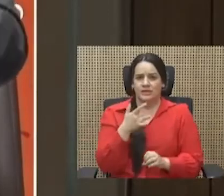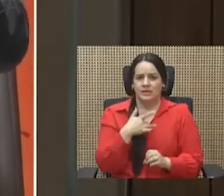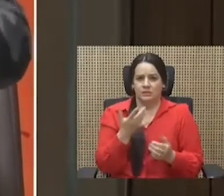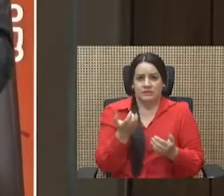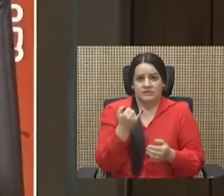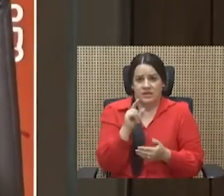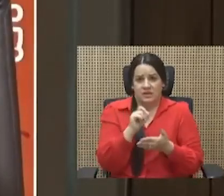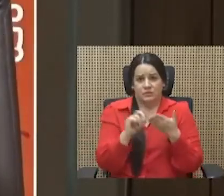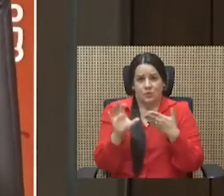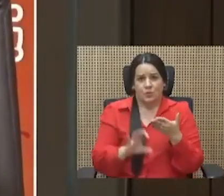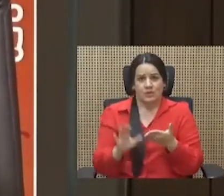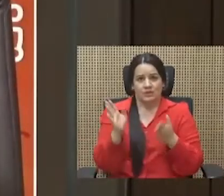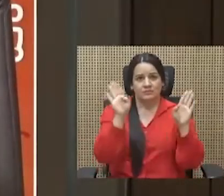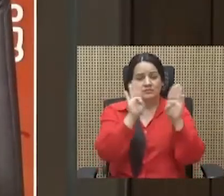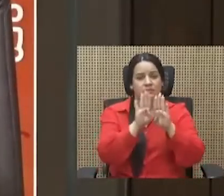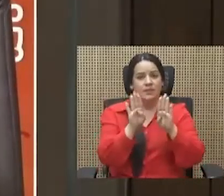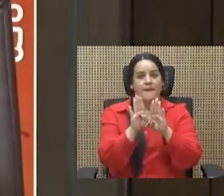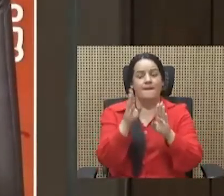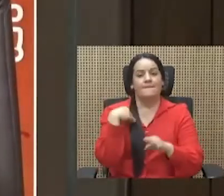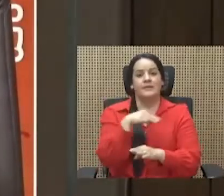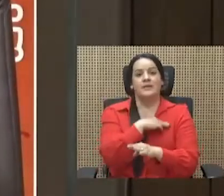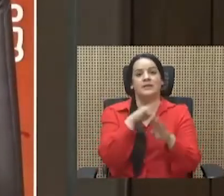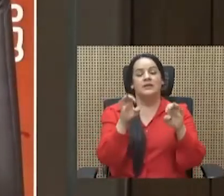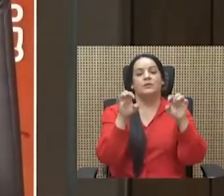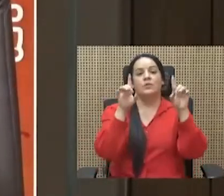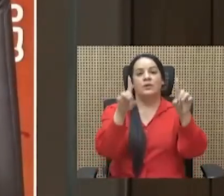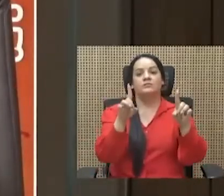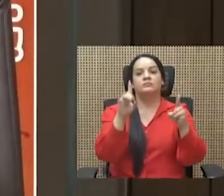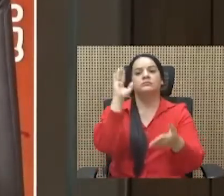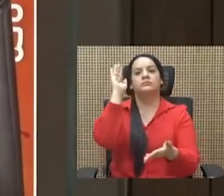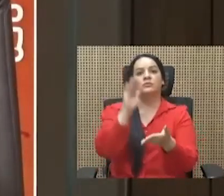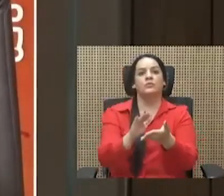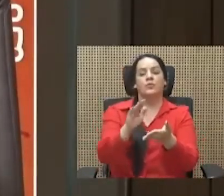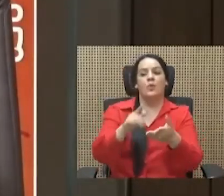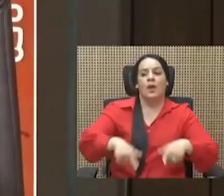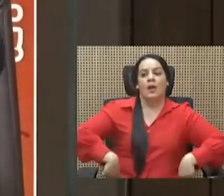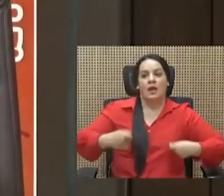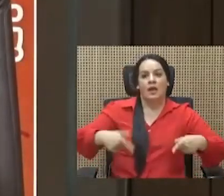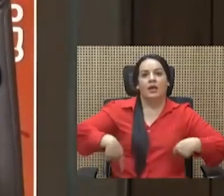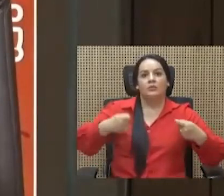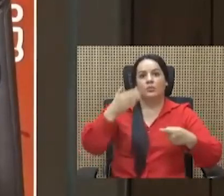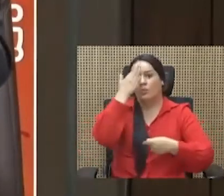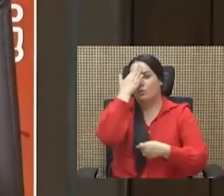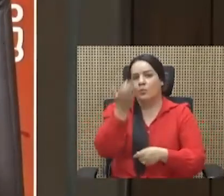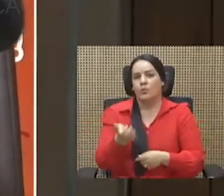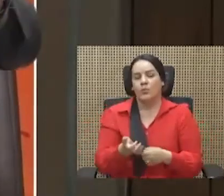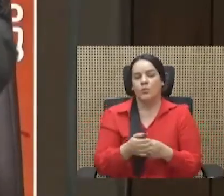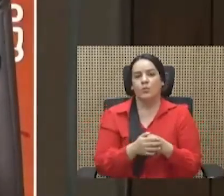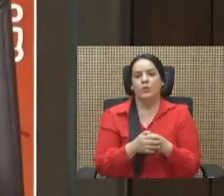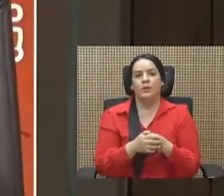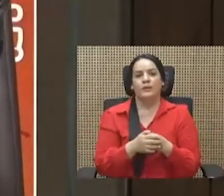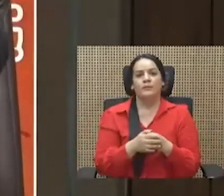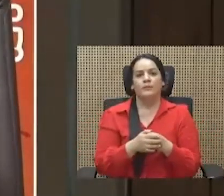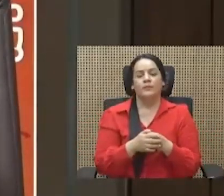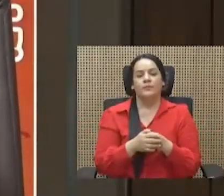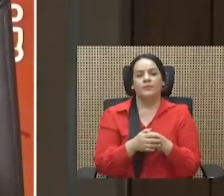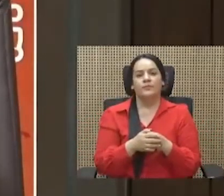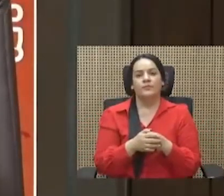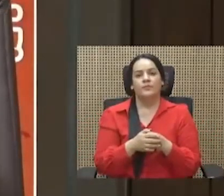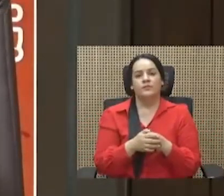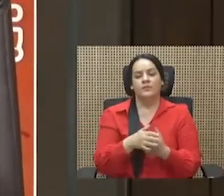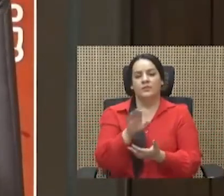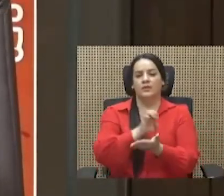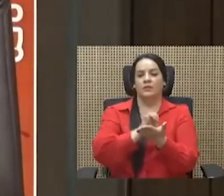y el Ministerio de Educación redujo su gasto porque se evitó gastos en servicios